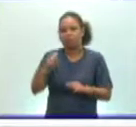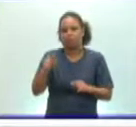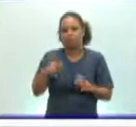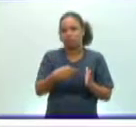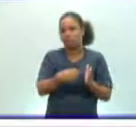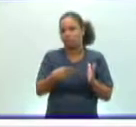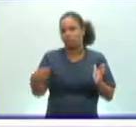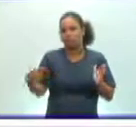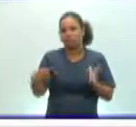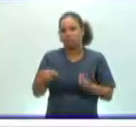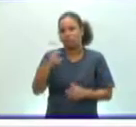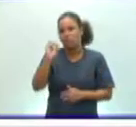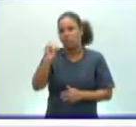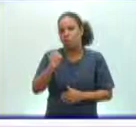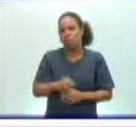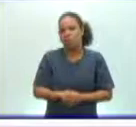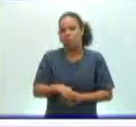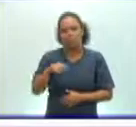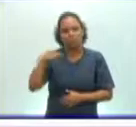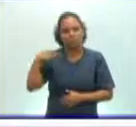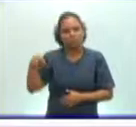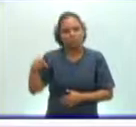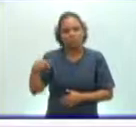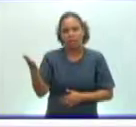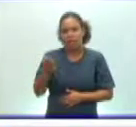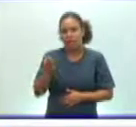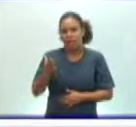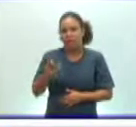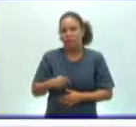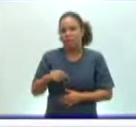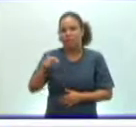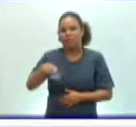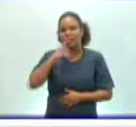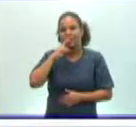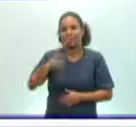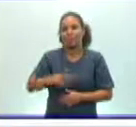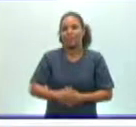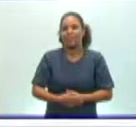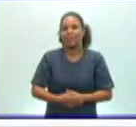O. Anota entonces rápidamente esta respuesta.